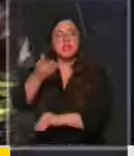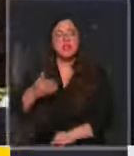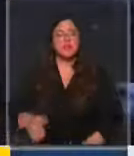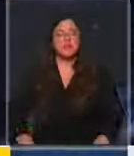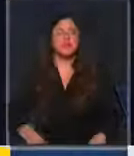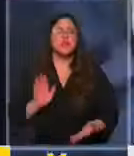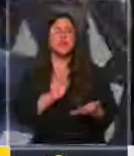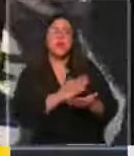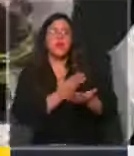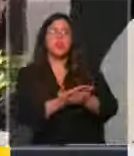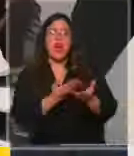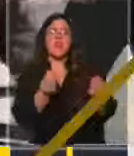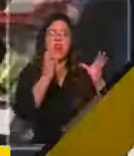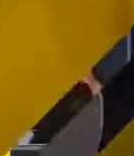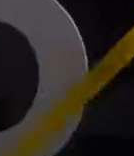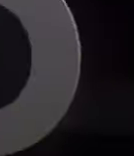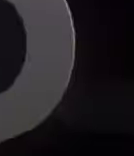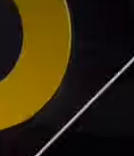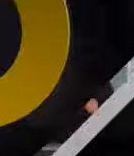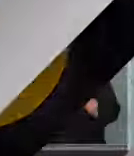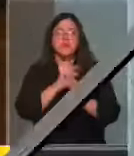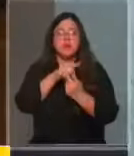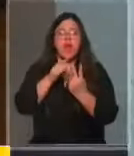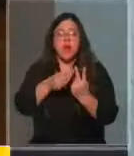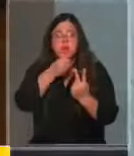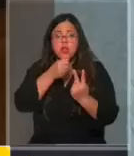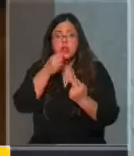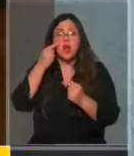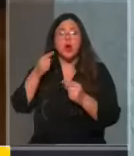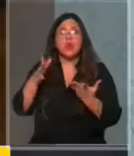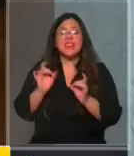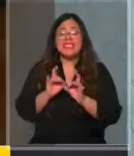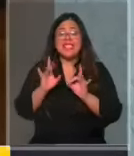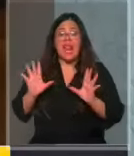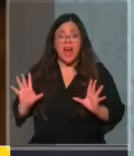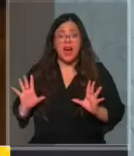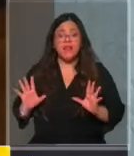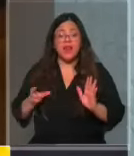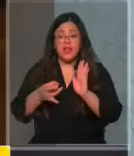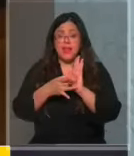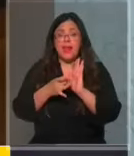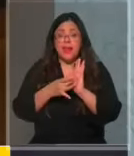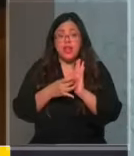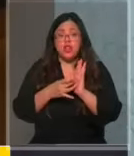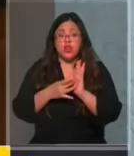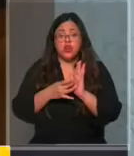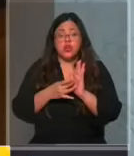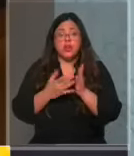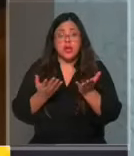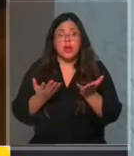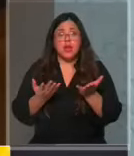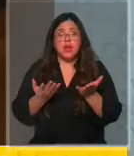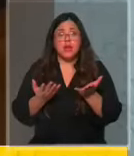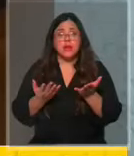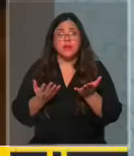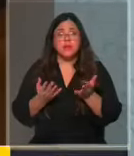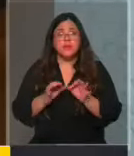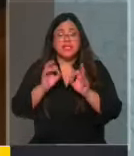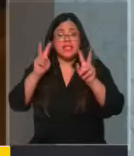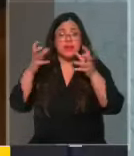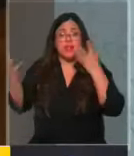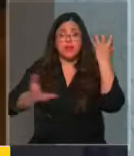¿Cómo estás, Alfonso? Muy buenas noches. Titi también, muy buenas noches. Es tal la gravedad de los delitos que se le imputan, principalmente el